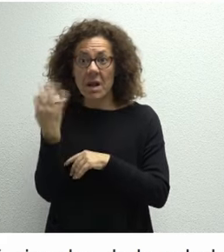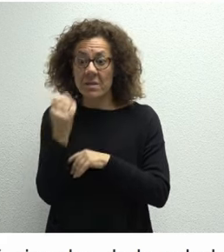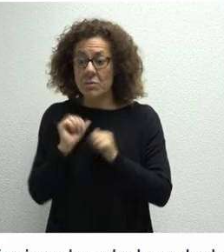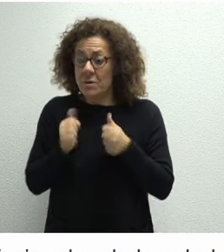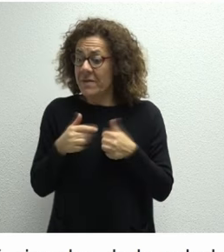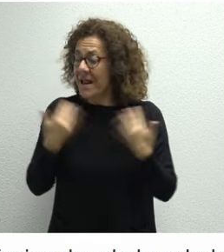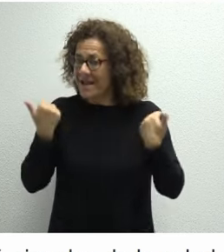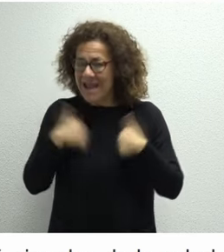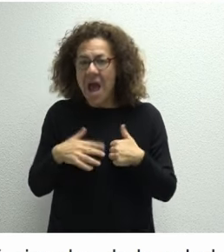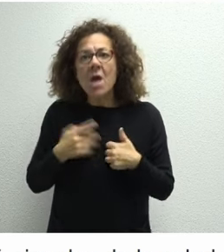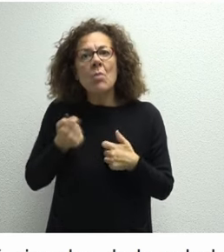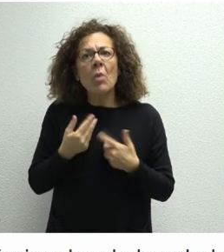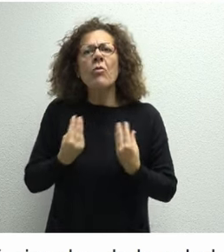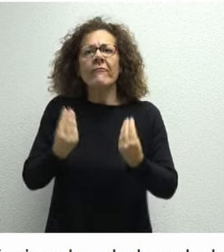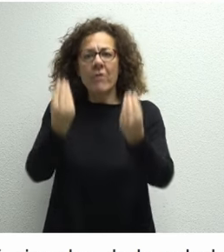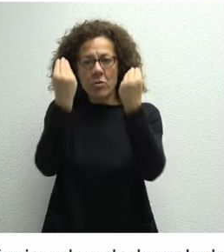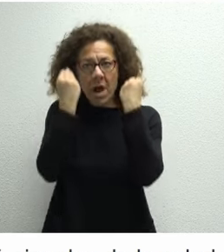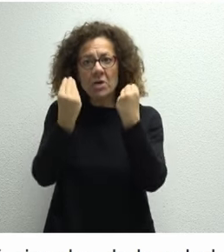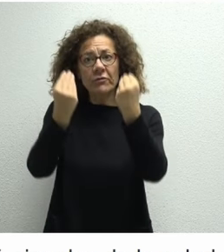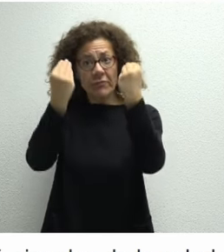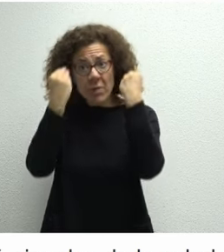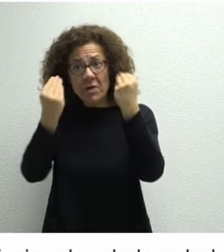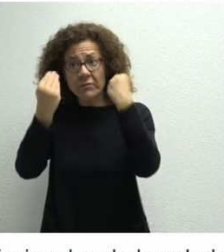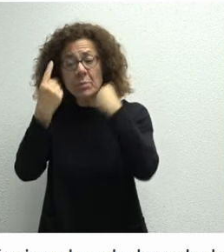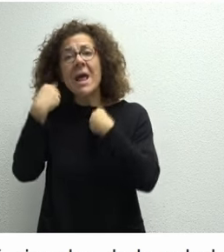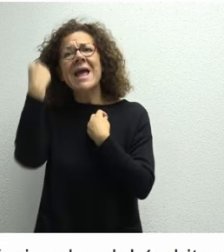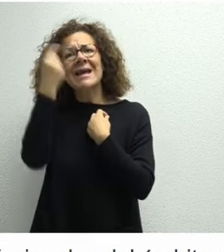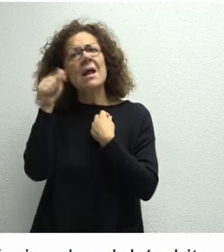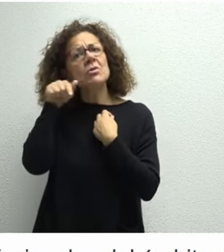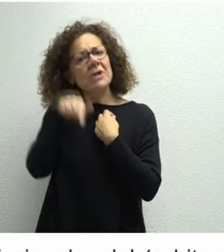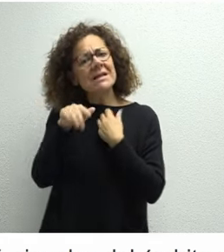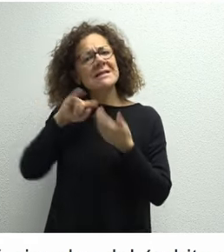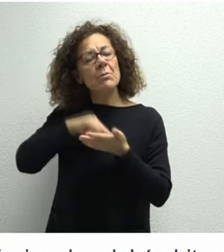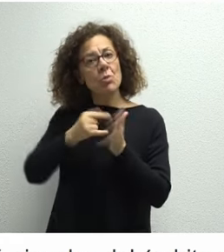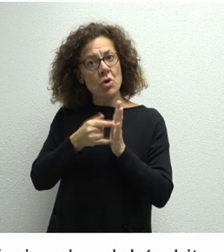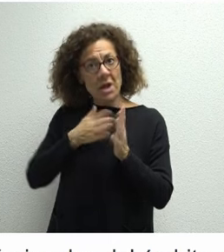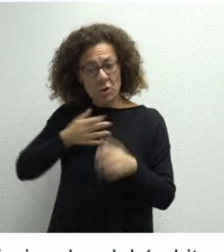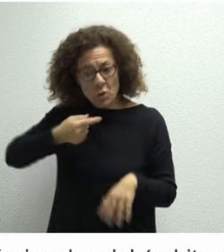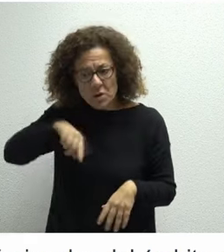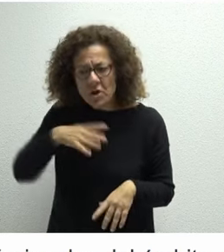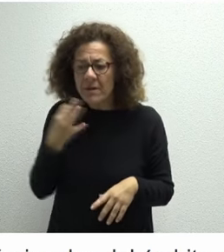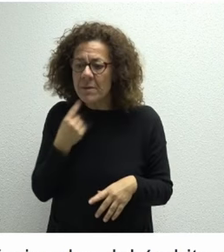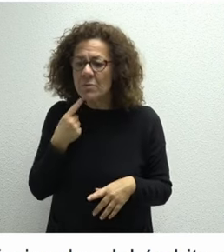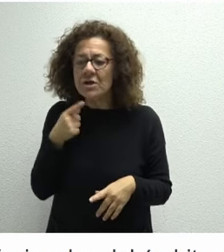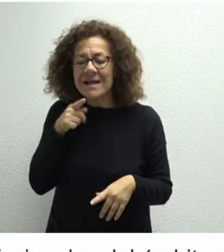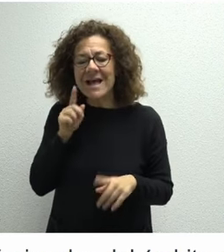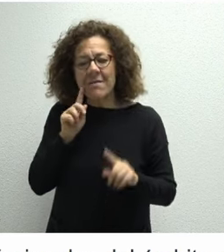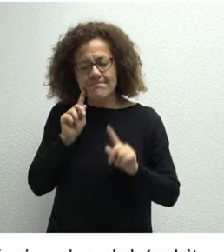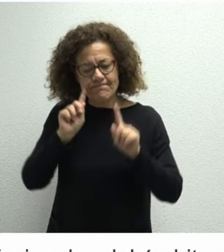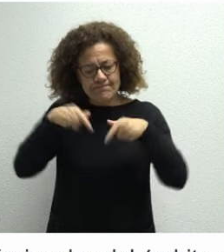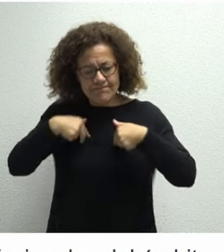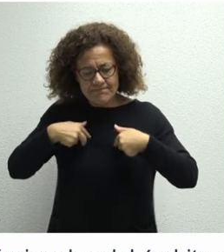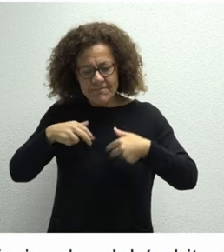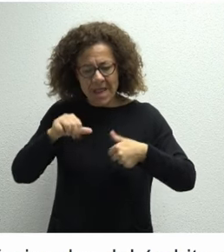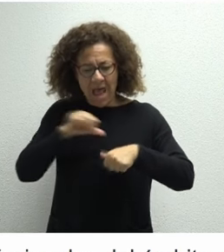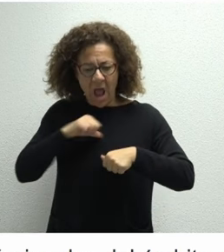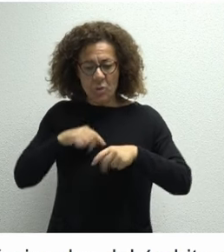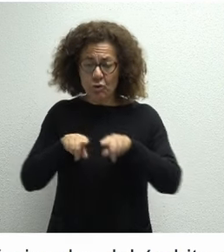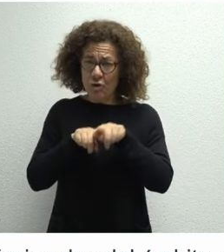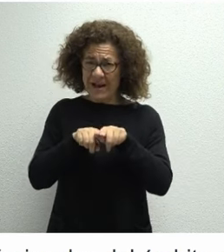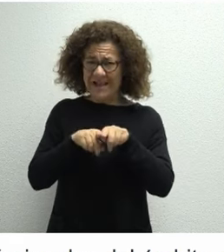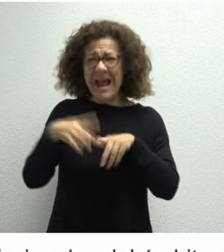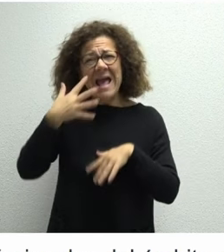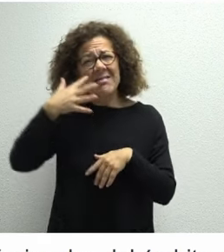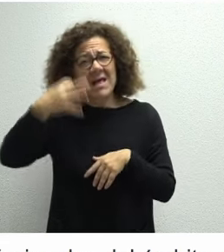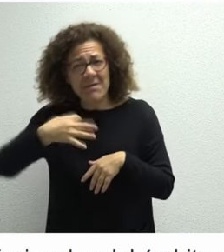a hacerlo no y cada vez formarnos más y creemos en el proyecto batra que que tenemos que hacer esa autocrítica y que éramos los que teníamos